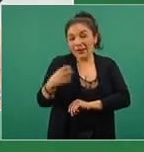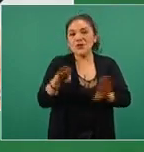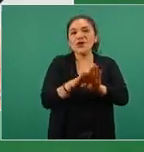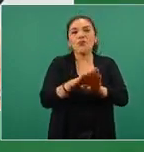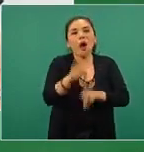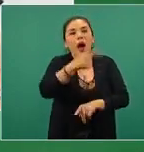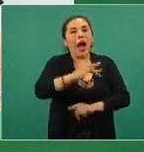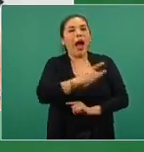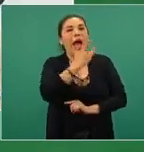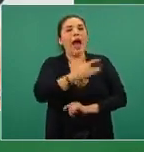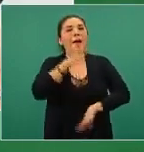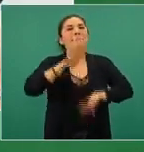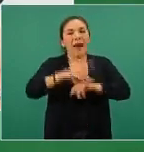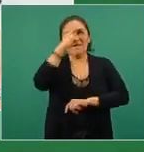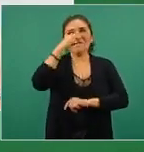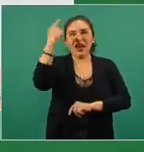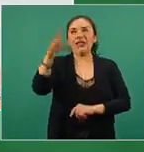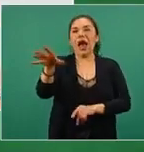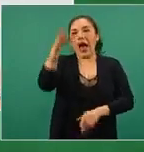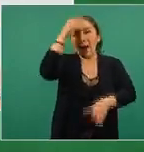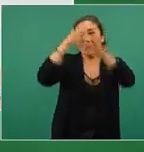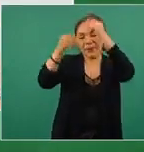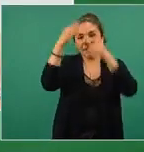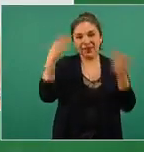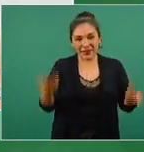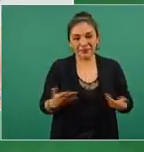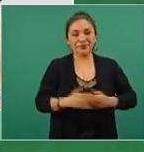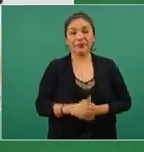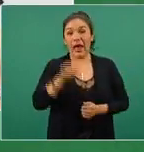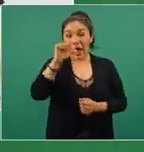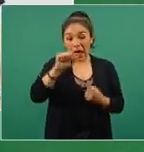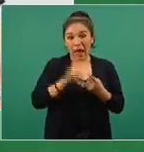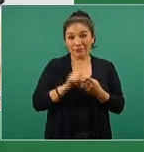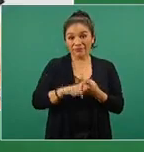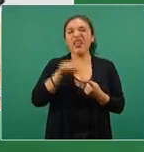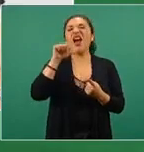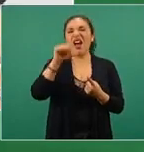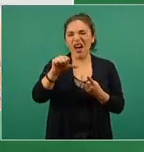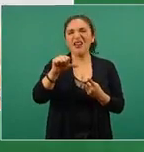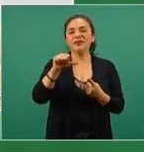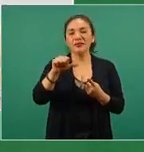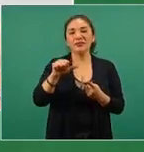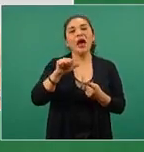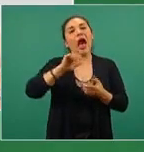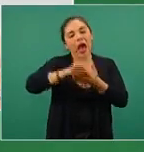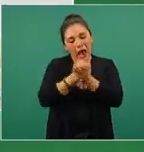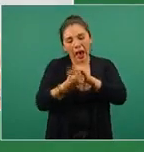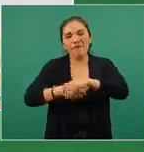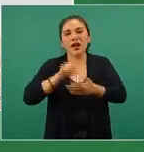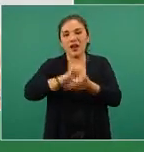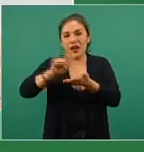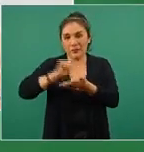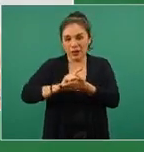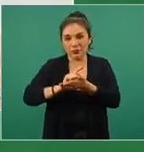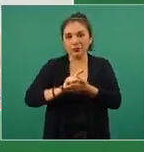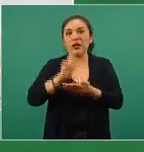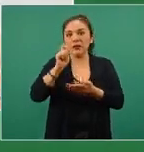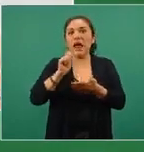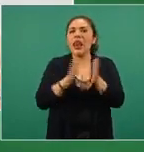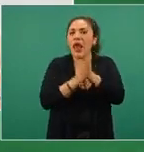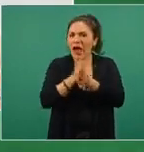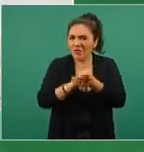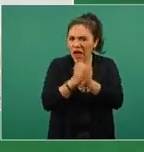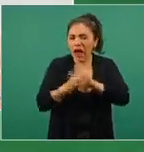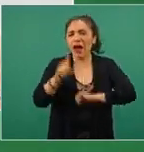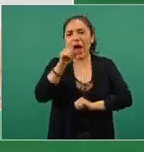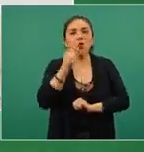manera práctica y pegajosa para la población. El A, que significa aseo de manos, que es el lavado de manos